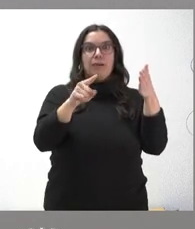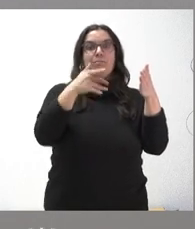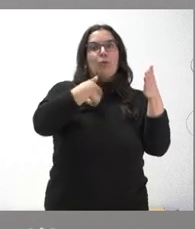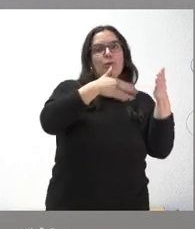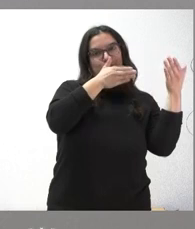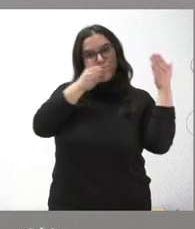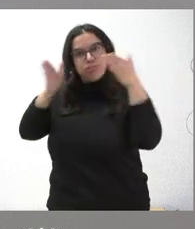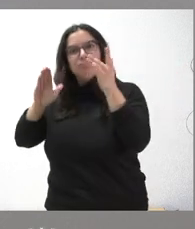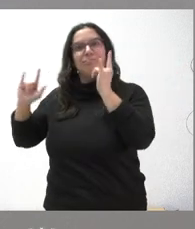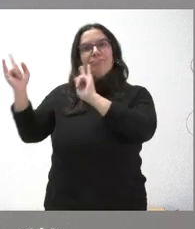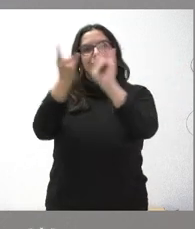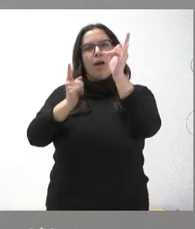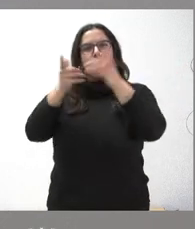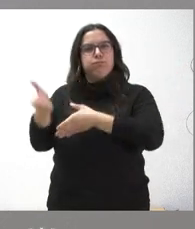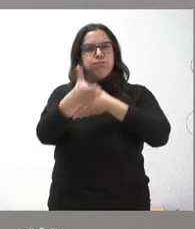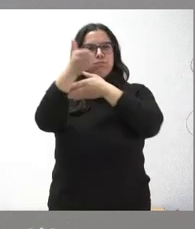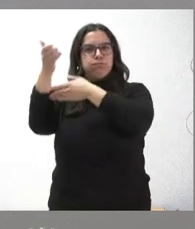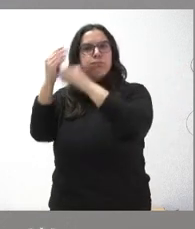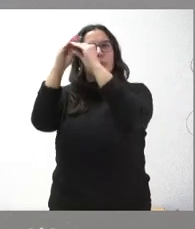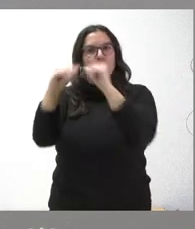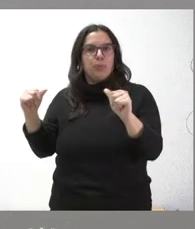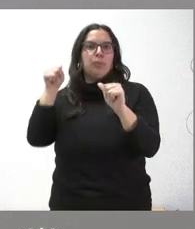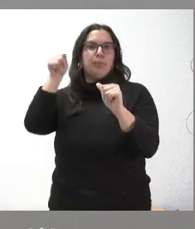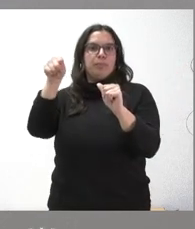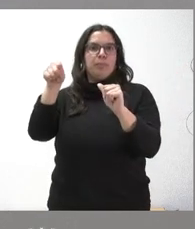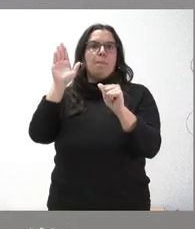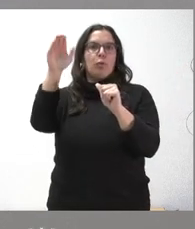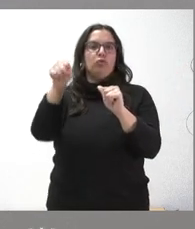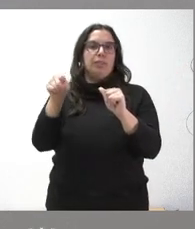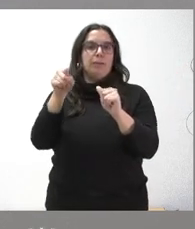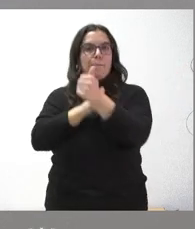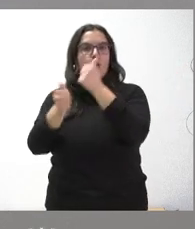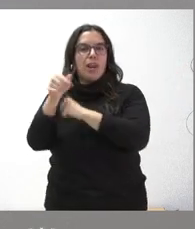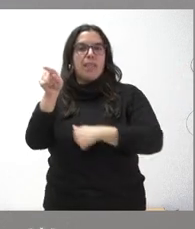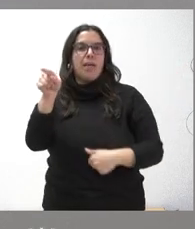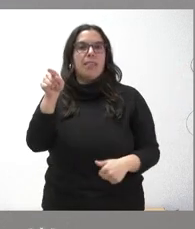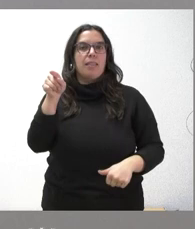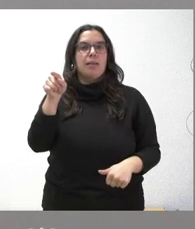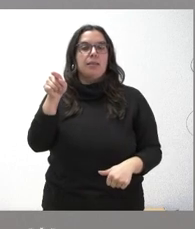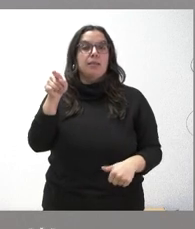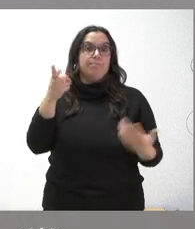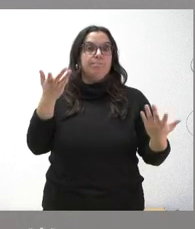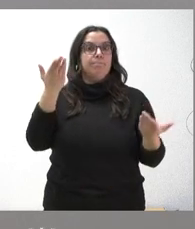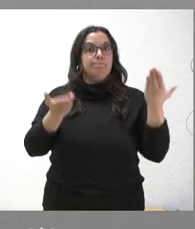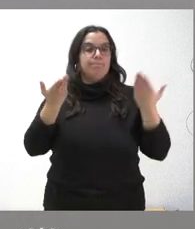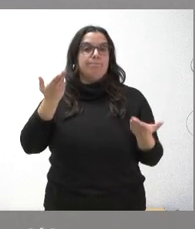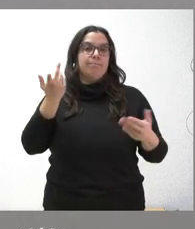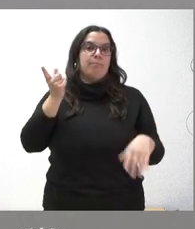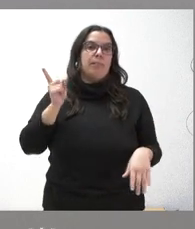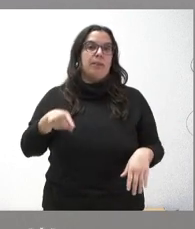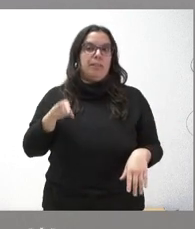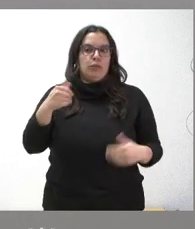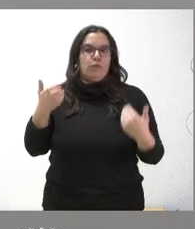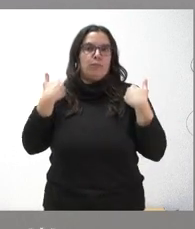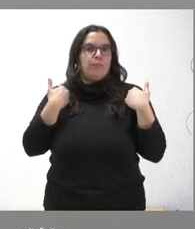concentrar los esfuerzos lógicamente en la extinción del incendio en el monte que es la misión fundamental que tenemos encomendada